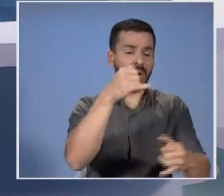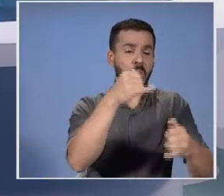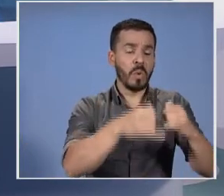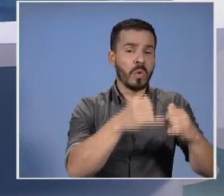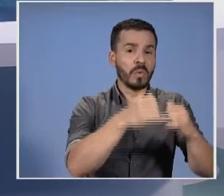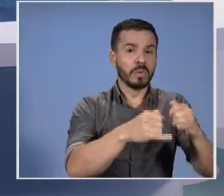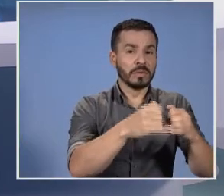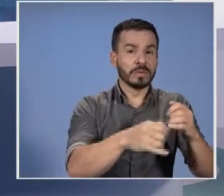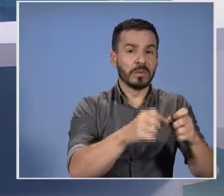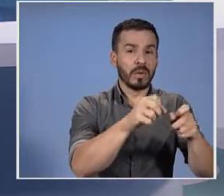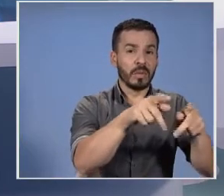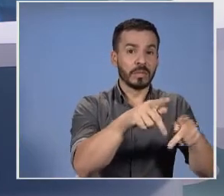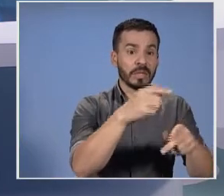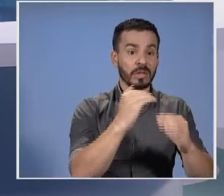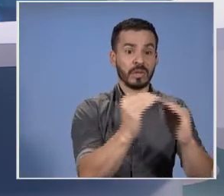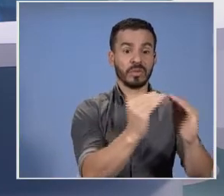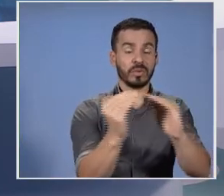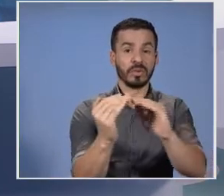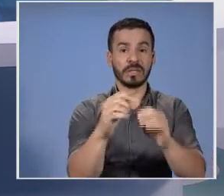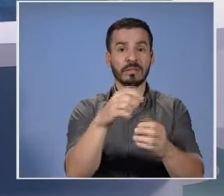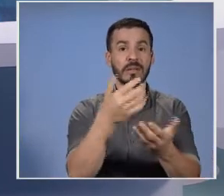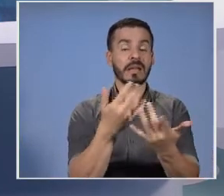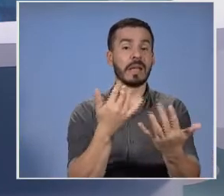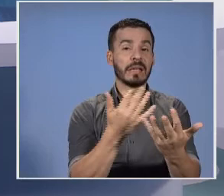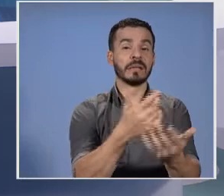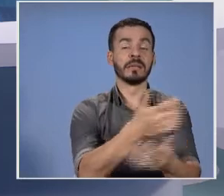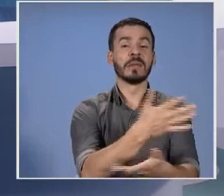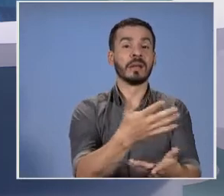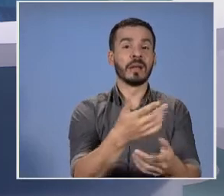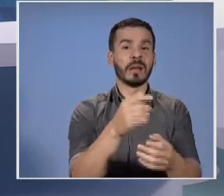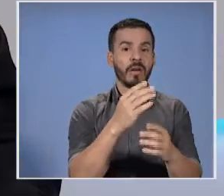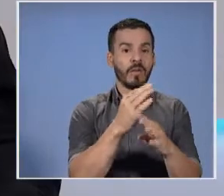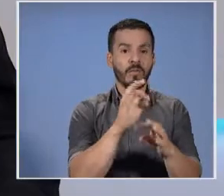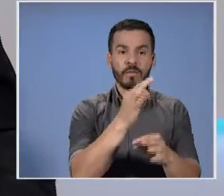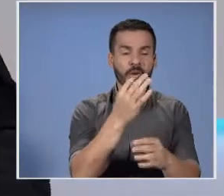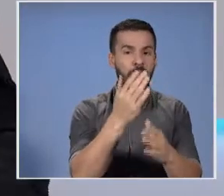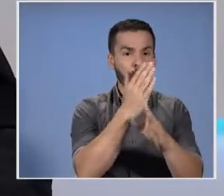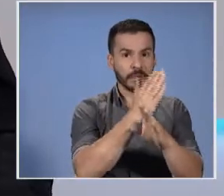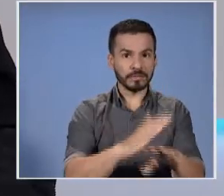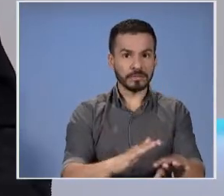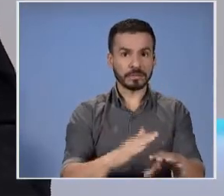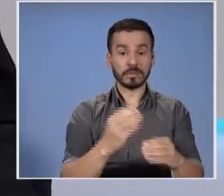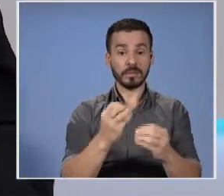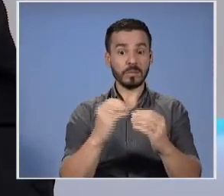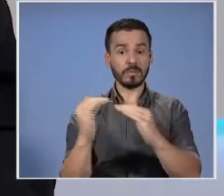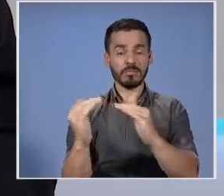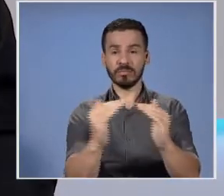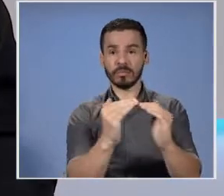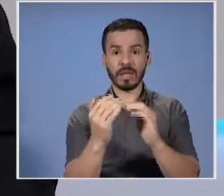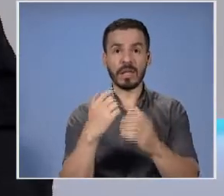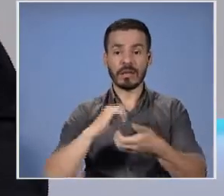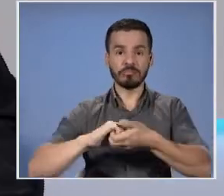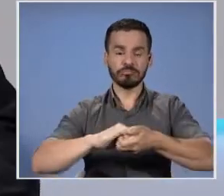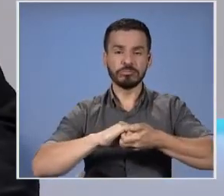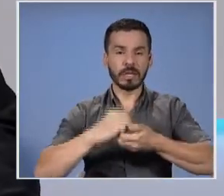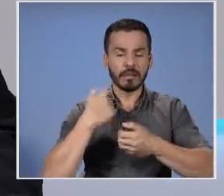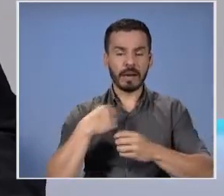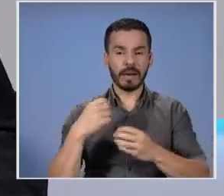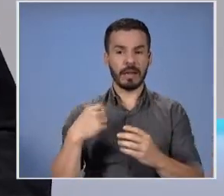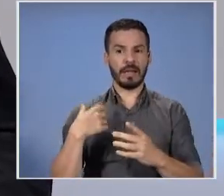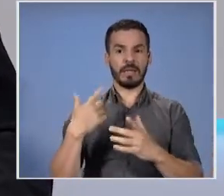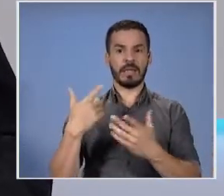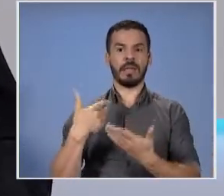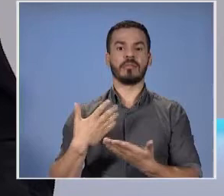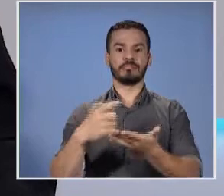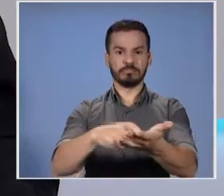últimas oportunidades donde la ciudadanía está esperando de manera muy pacífica, muy civilista, que reaccione a las demandas